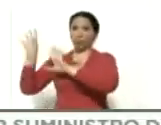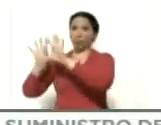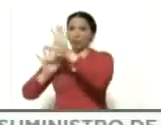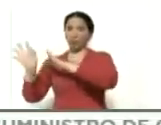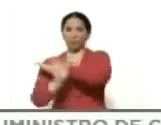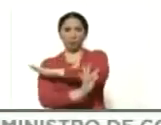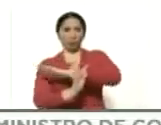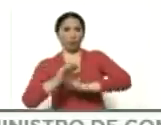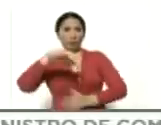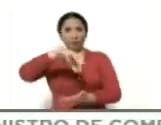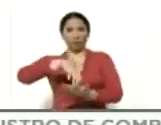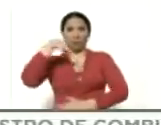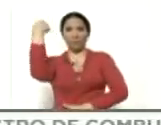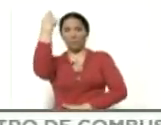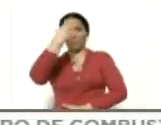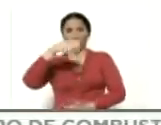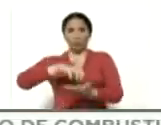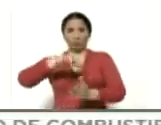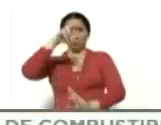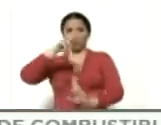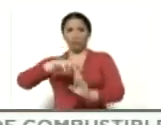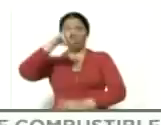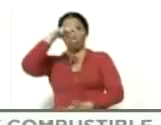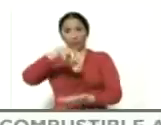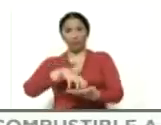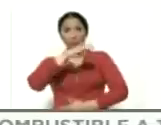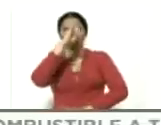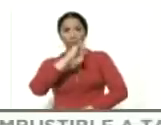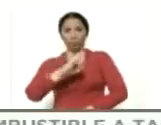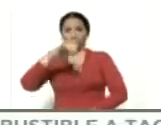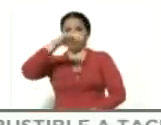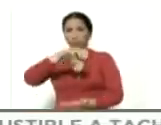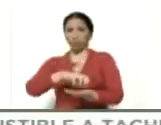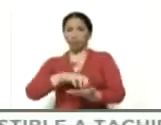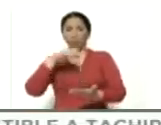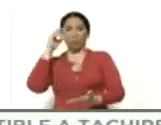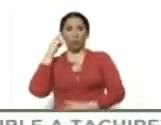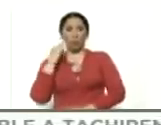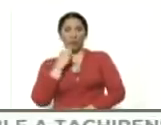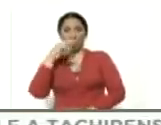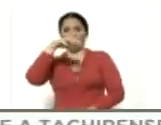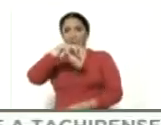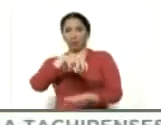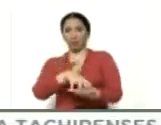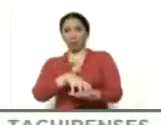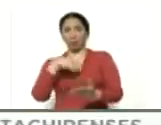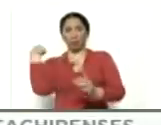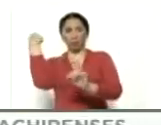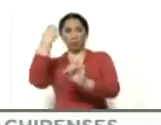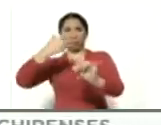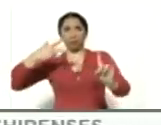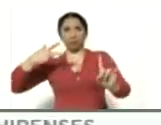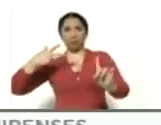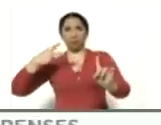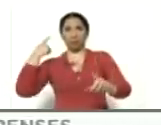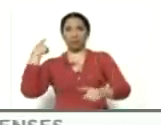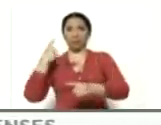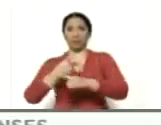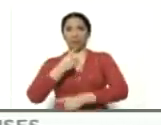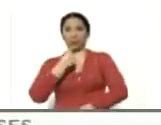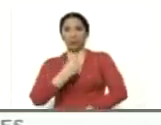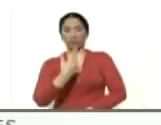el estado Apure, en el estado Táchira, en el estado Zulia, en el estado Bolívar y en el estado Amazonas, debemos señalar que